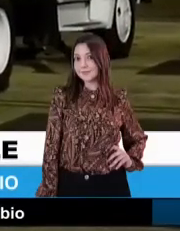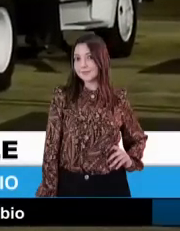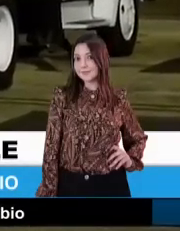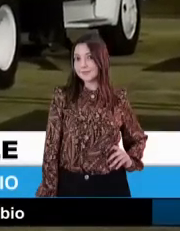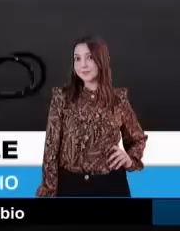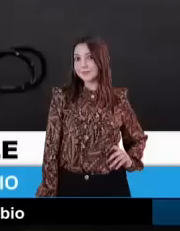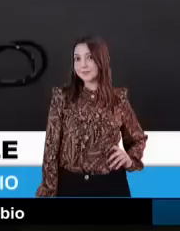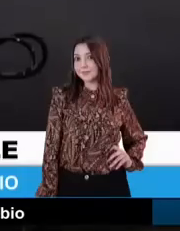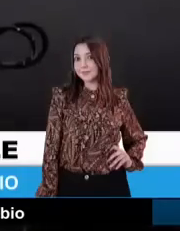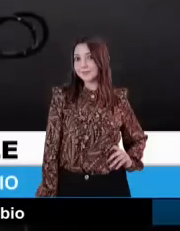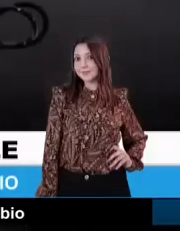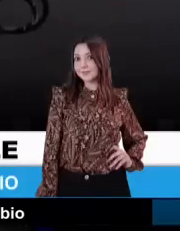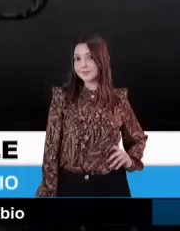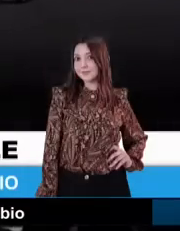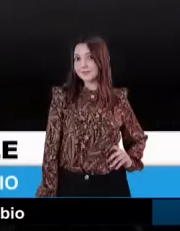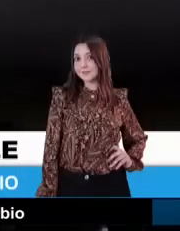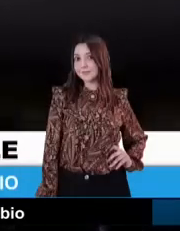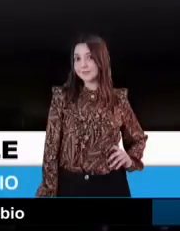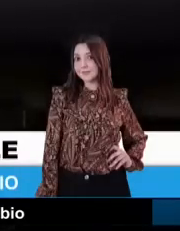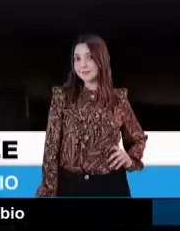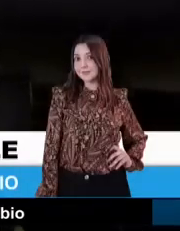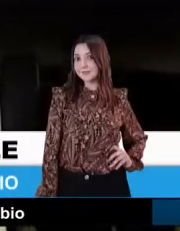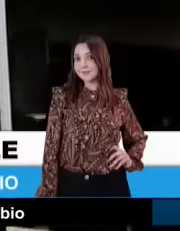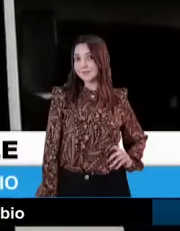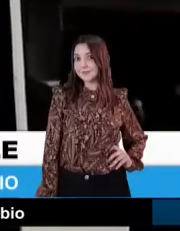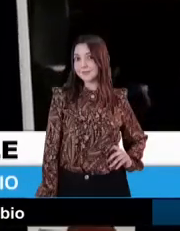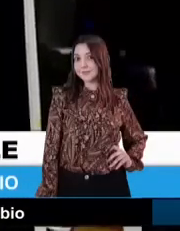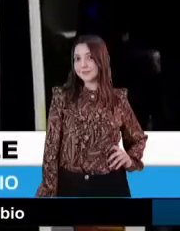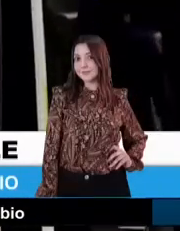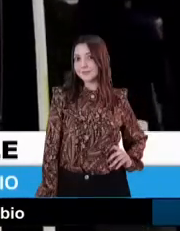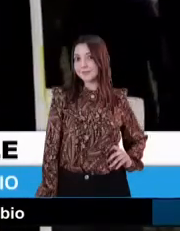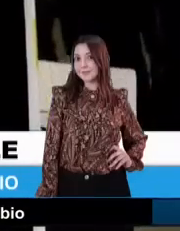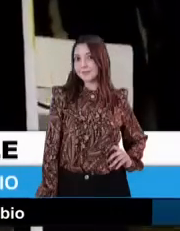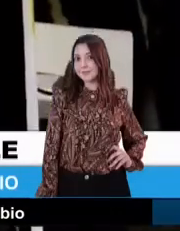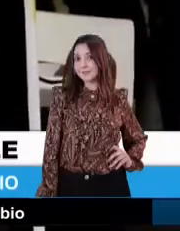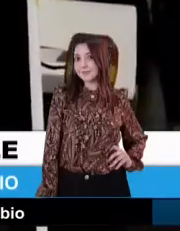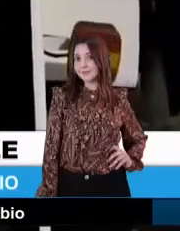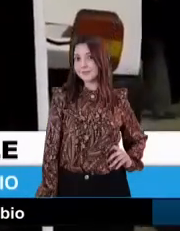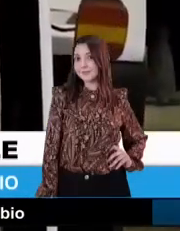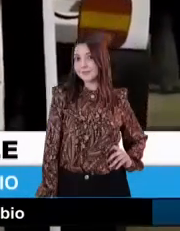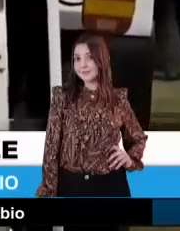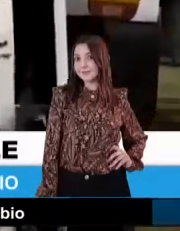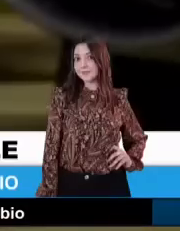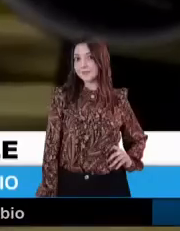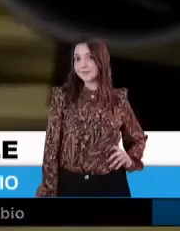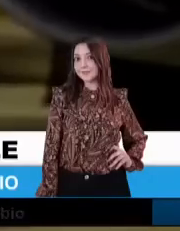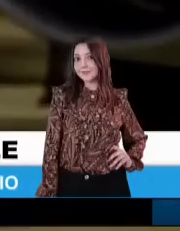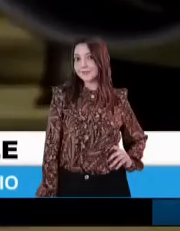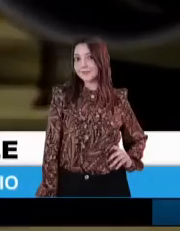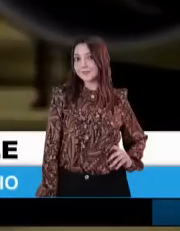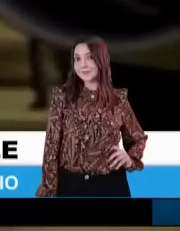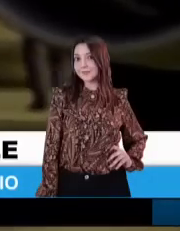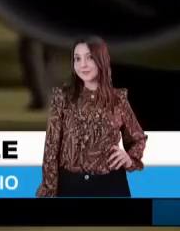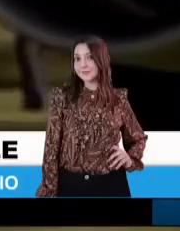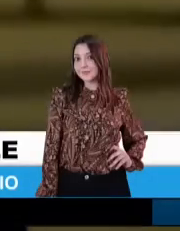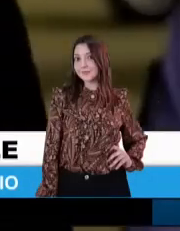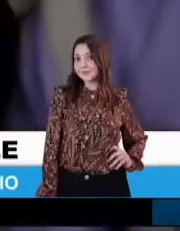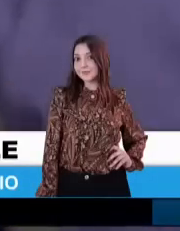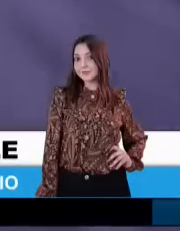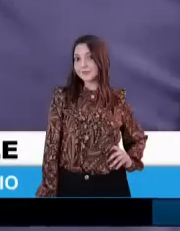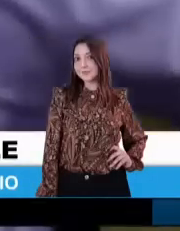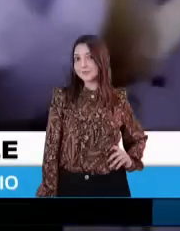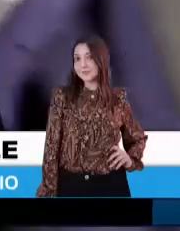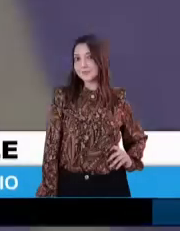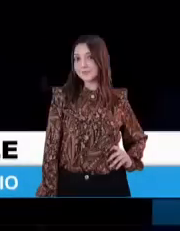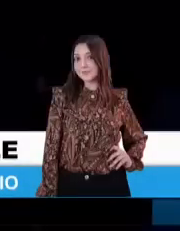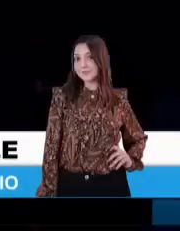parte de Chile porque se ha considerado que es una instancia en donde se ha politizado su instrumento. Pasemos a escuchar